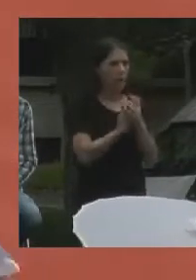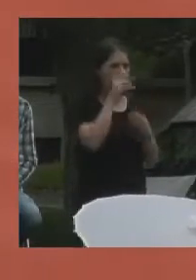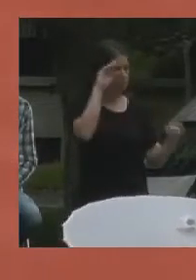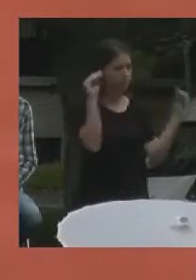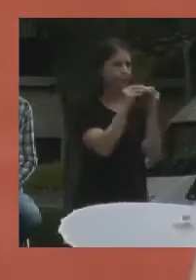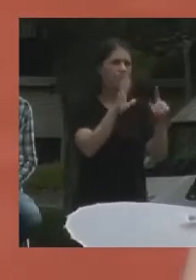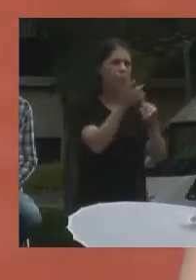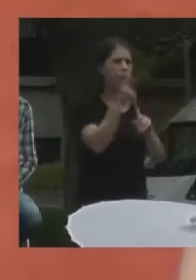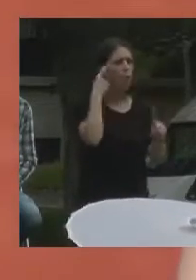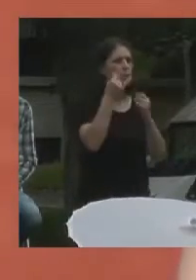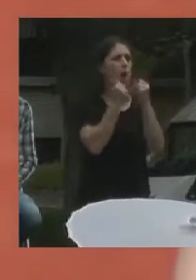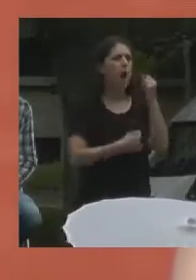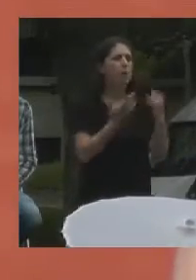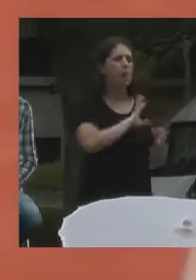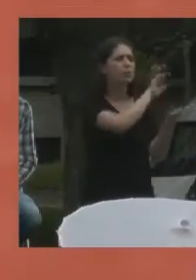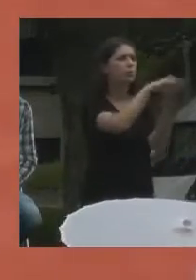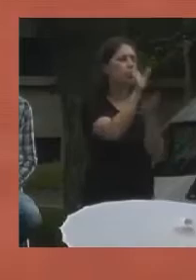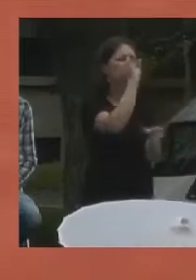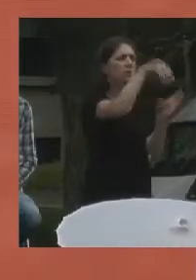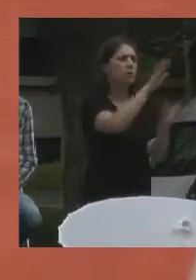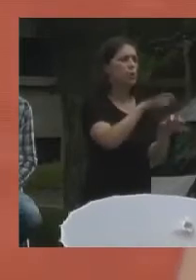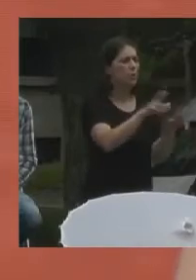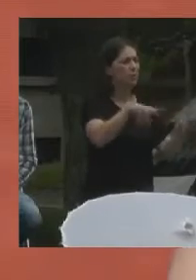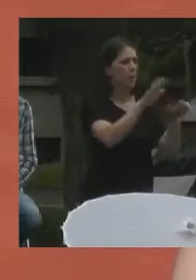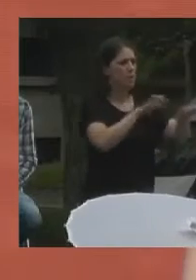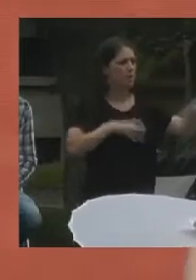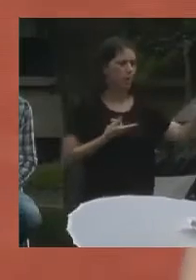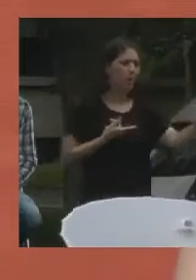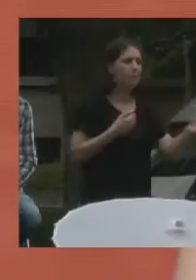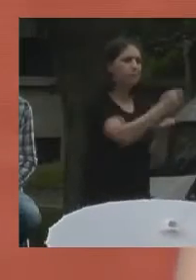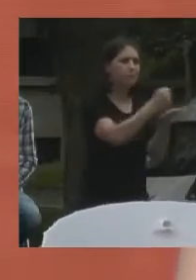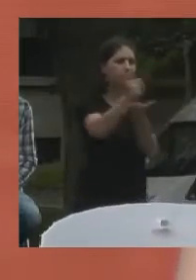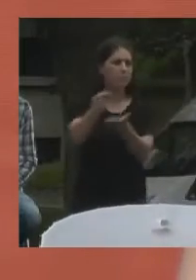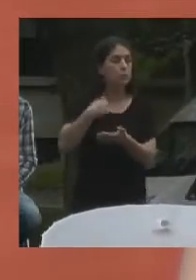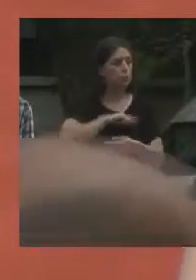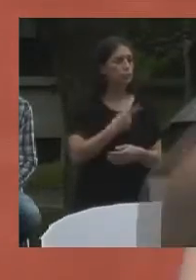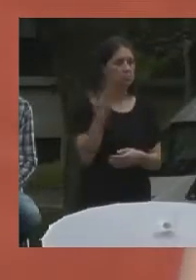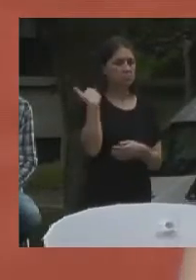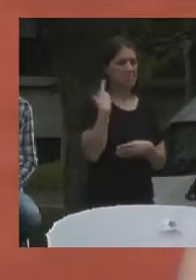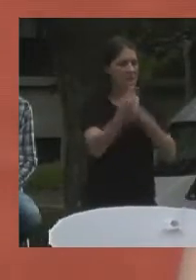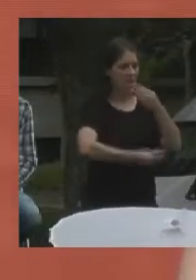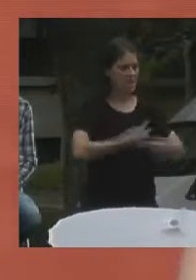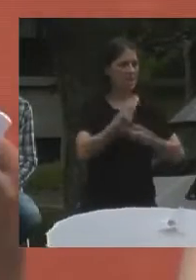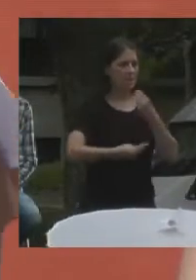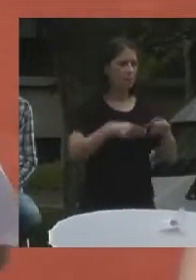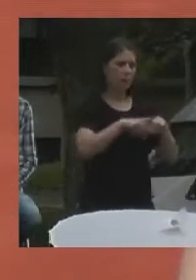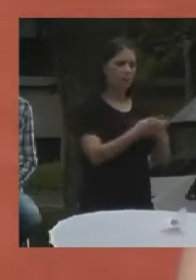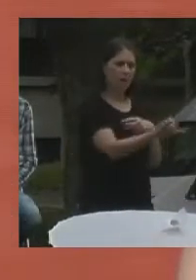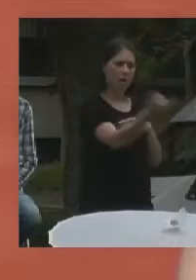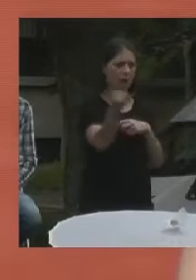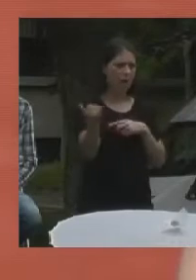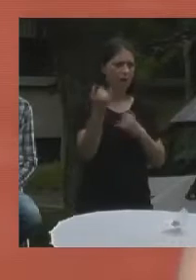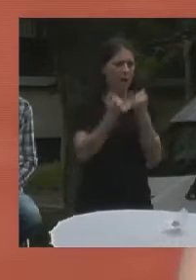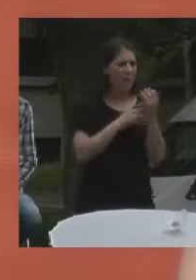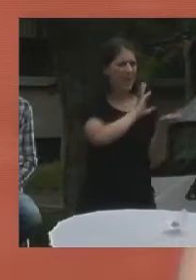nas institucións esa maioría social que sabemos que existe. E fixémolo. Temos a ferramenta para levar a